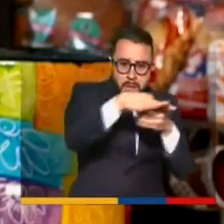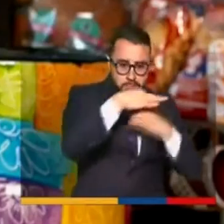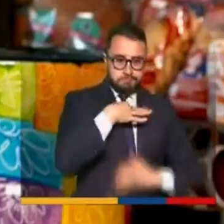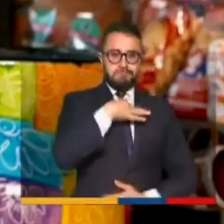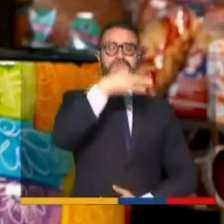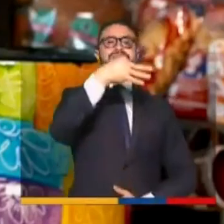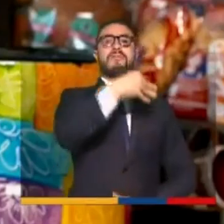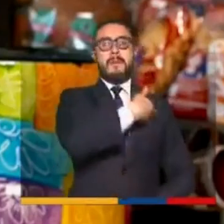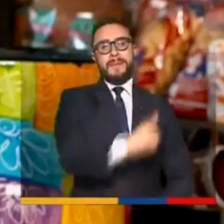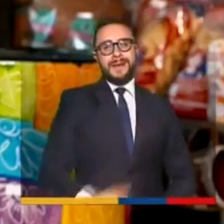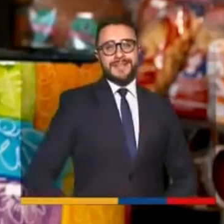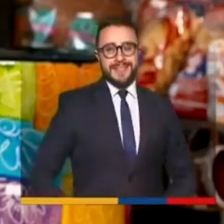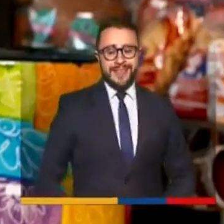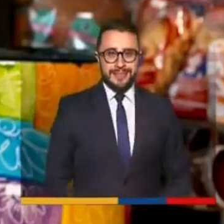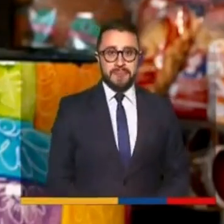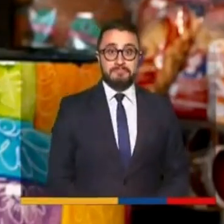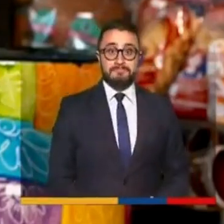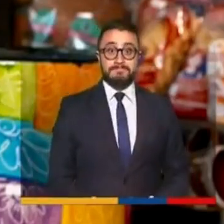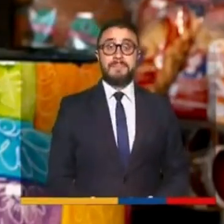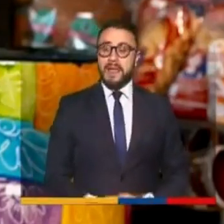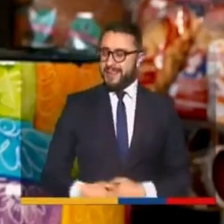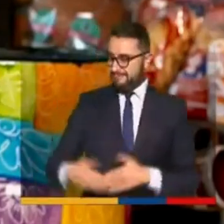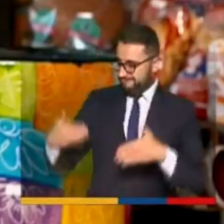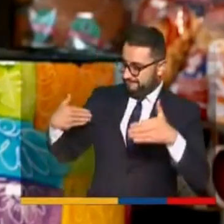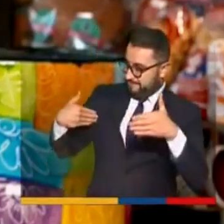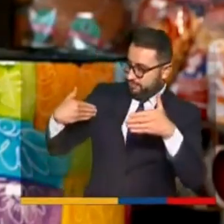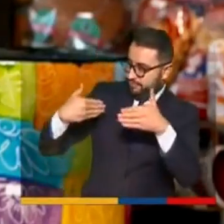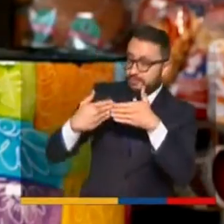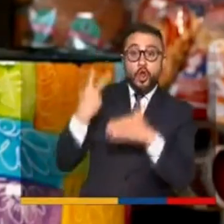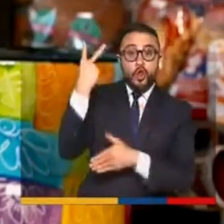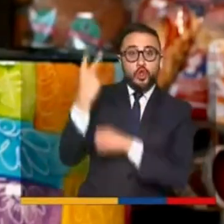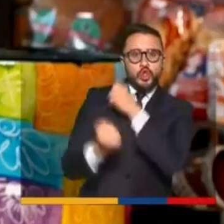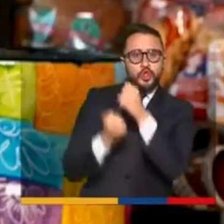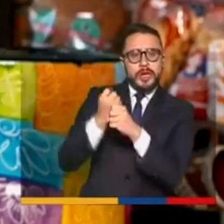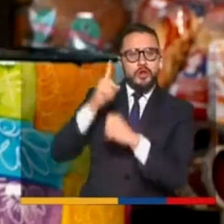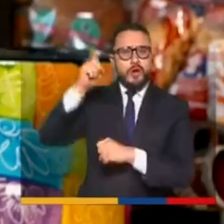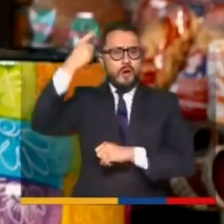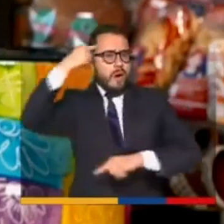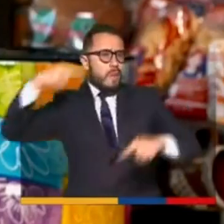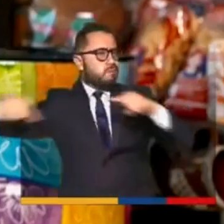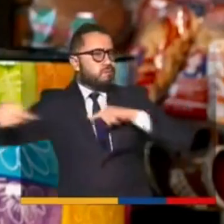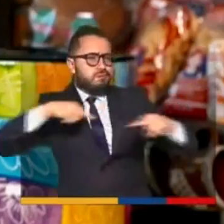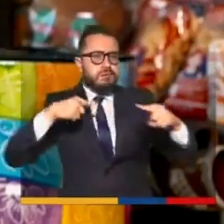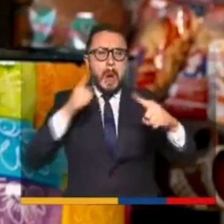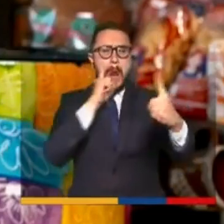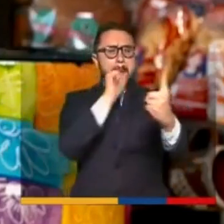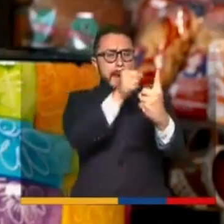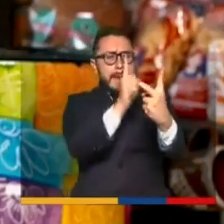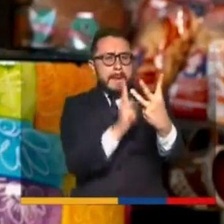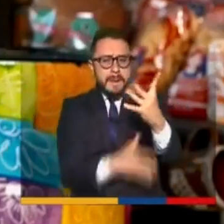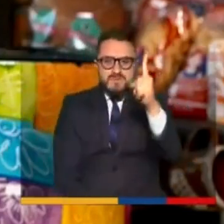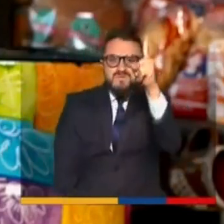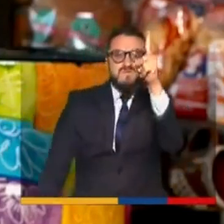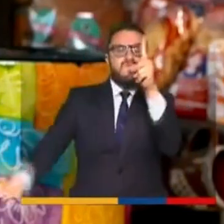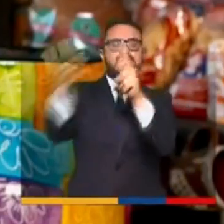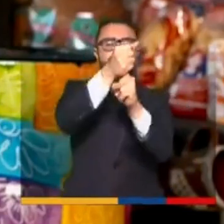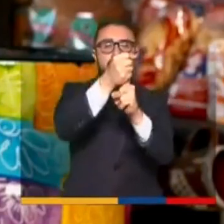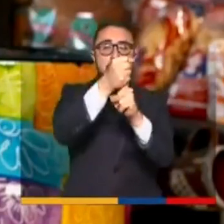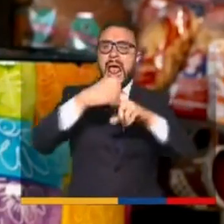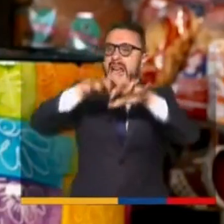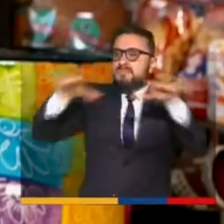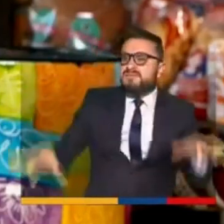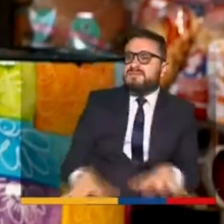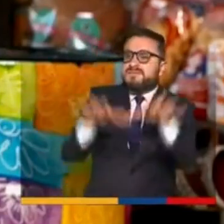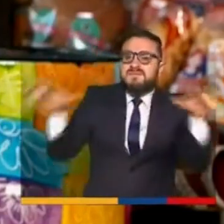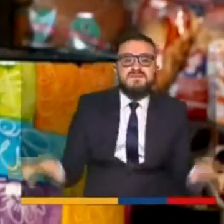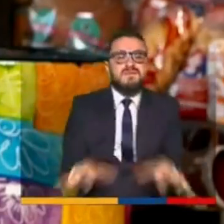con ustedes algunos de los principales logros de este mandato, de las acciones que hemos impulsado y los resultados